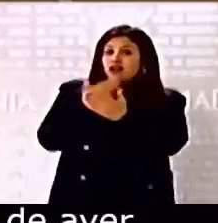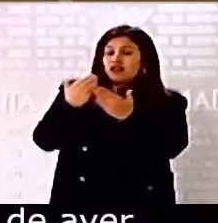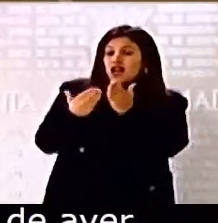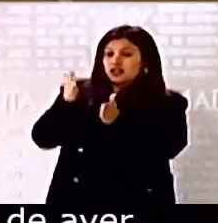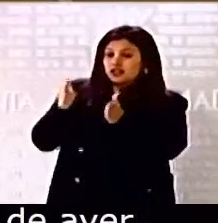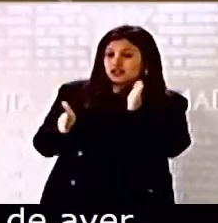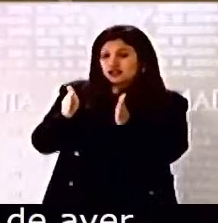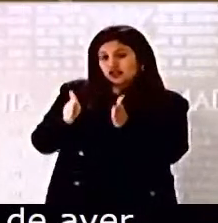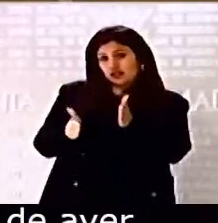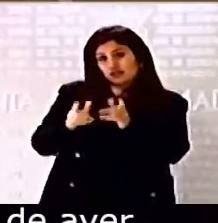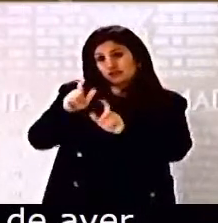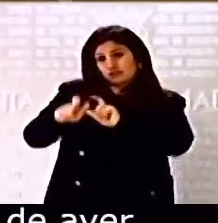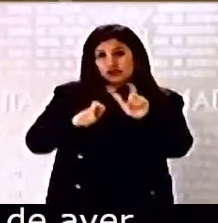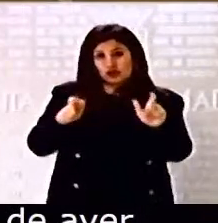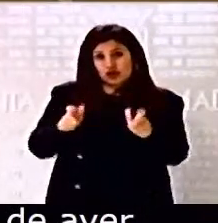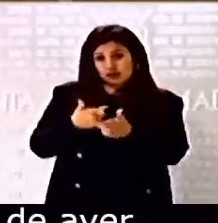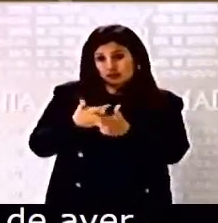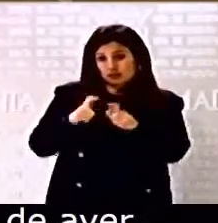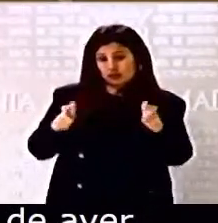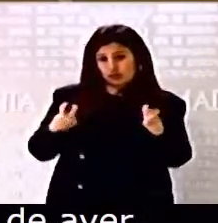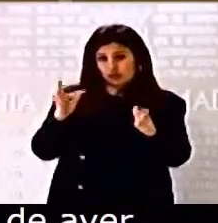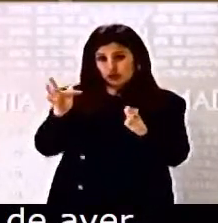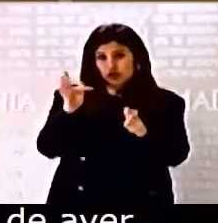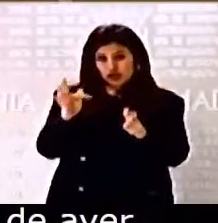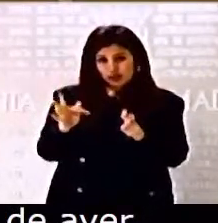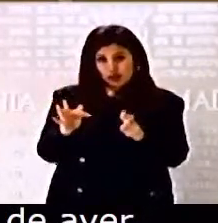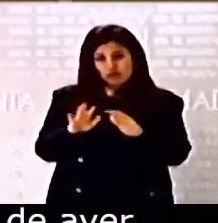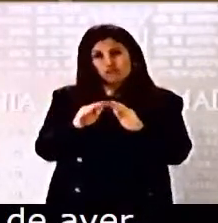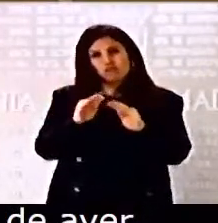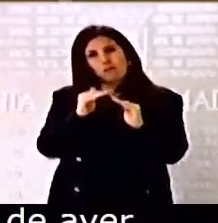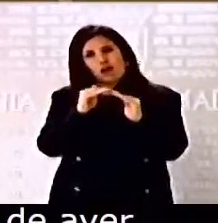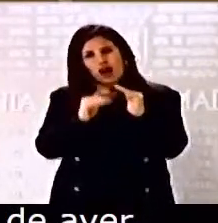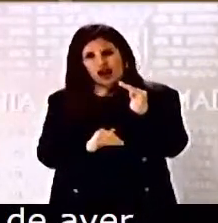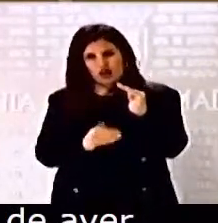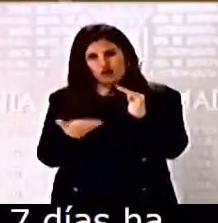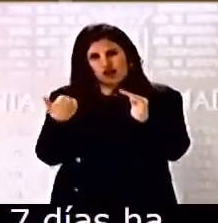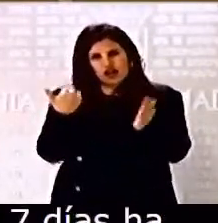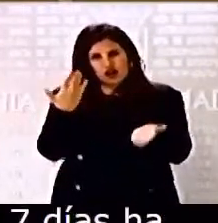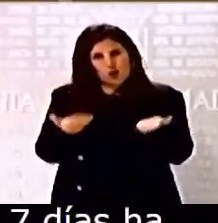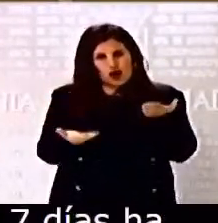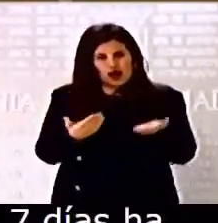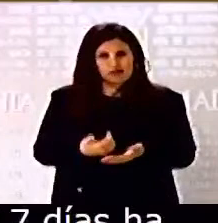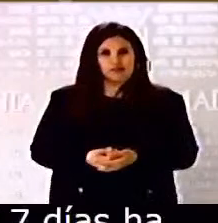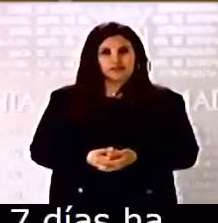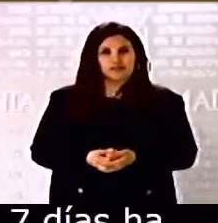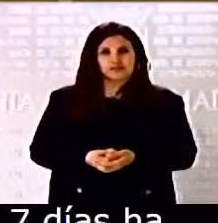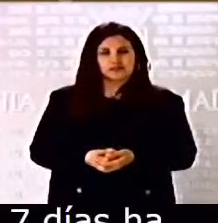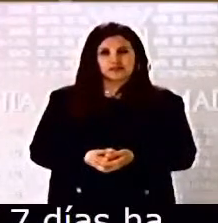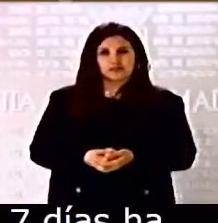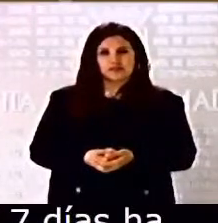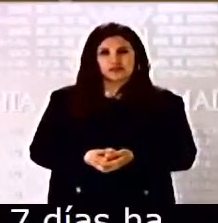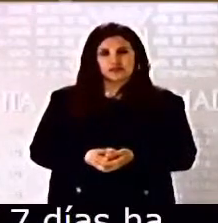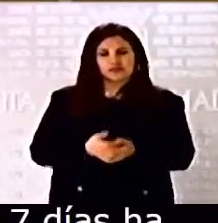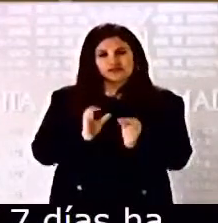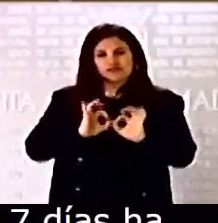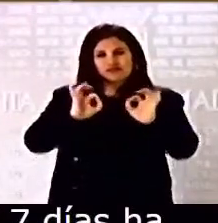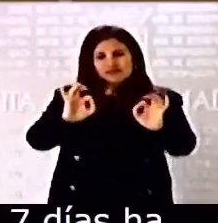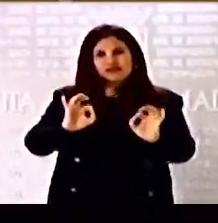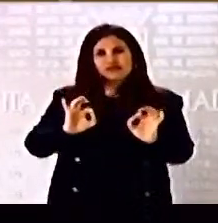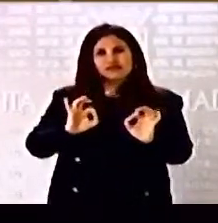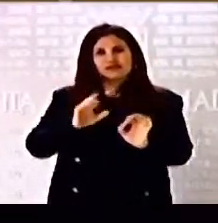incidencia acumulada a los 7 días, ha bajado con respecto a las cifras de ayer. En concreto,